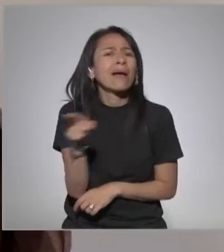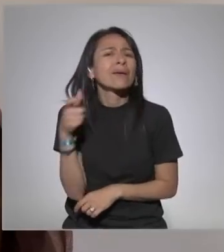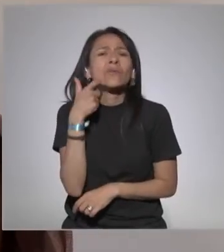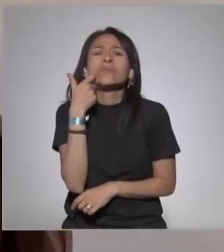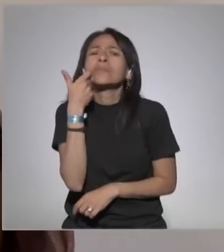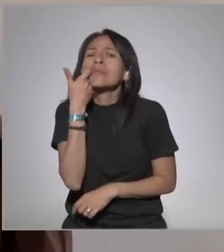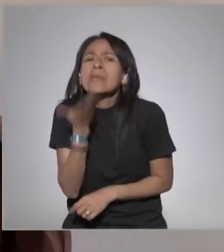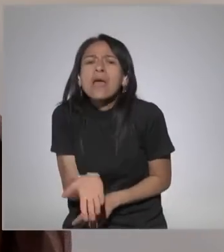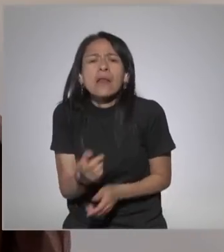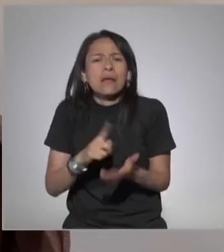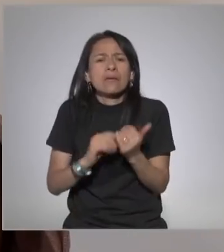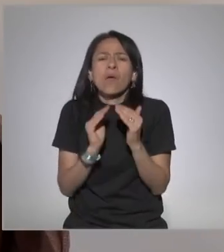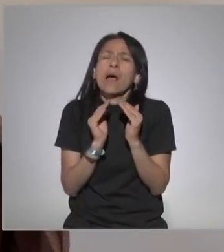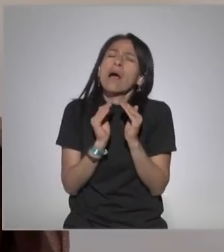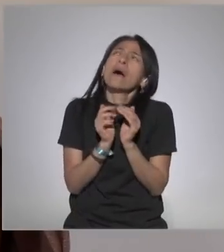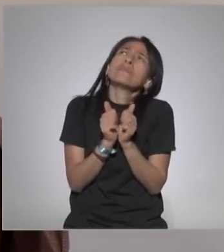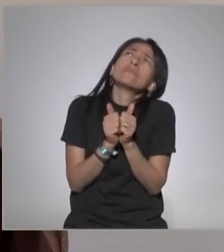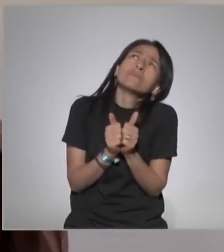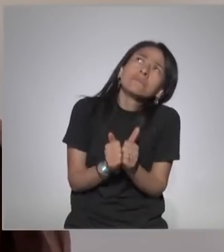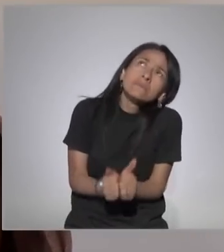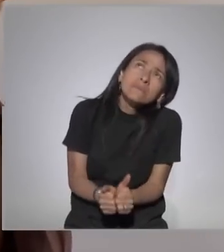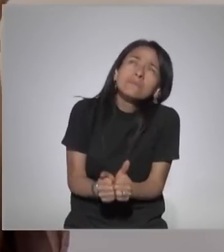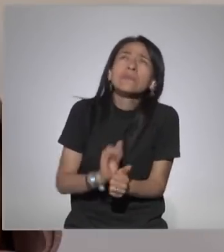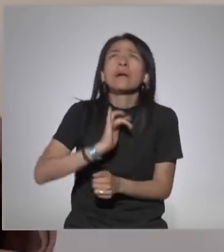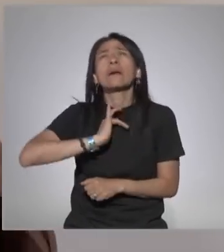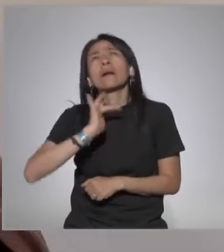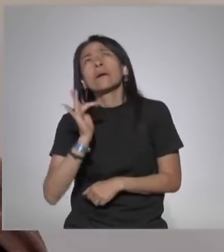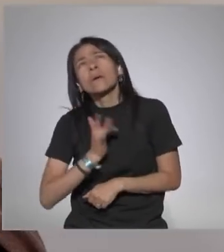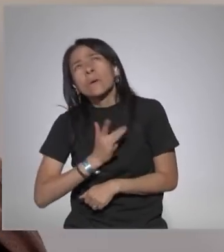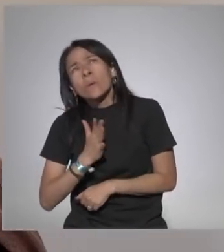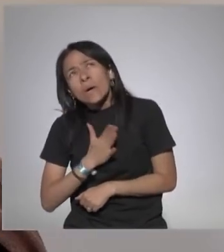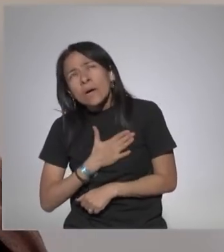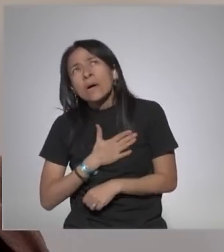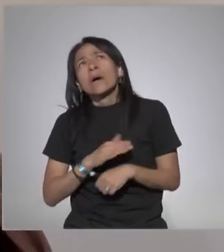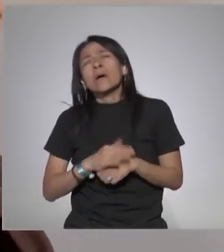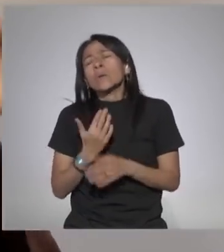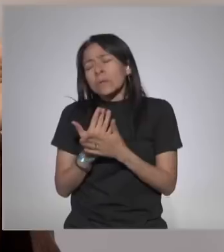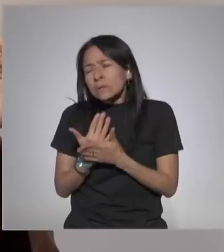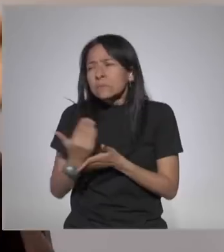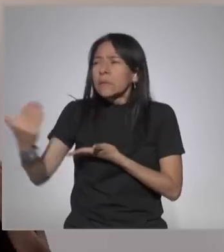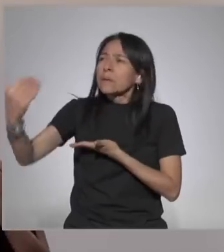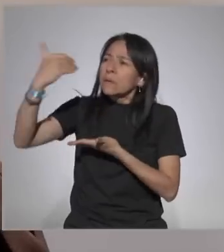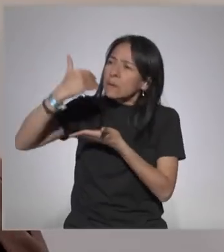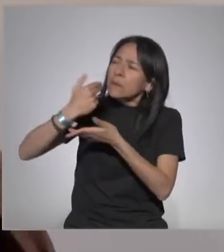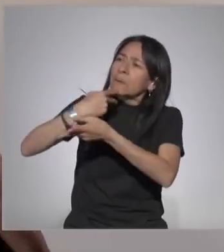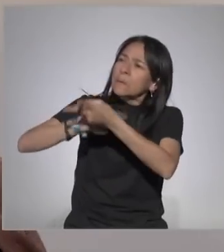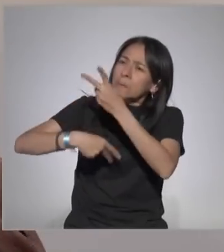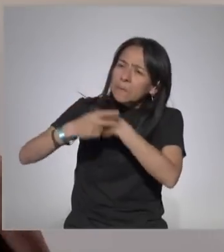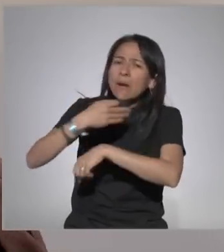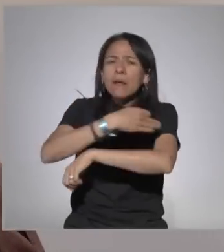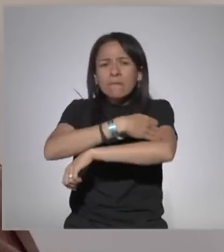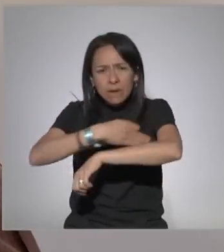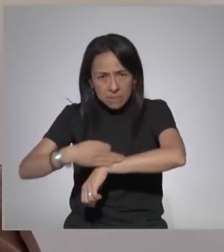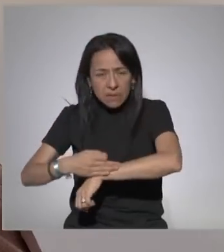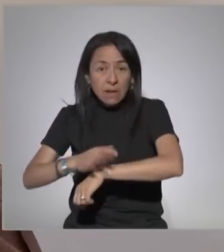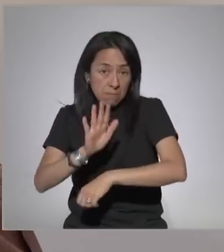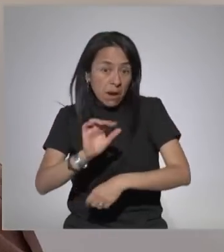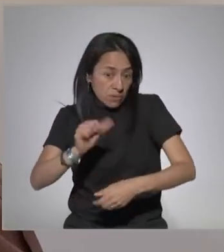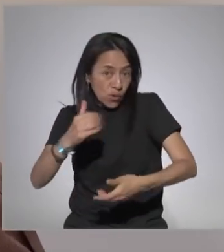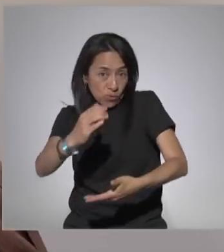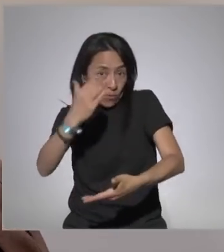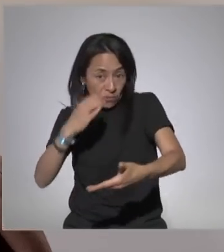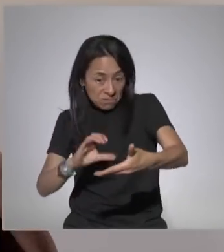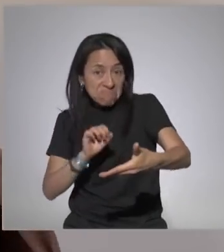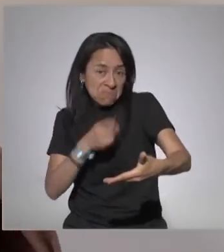casa y viviendo de sus memorias, esperando a que llegue su familia. Y como vemos, hay alguien que sí se ve así,